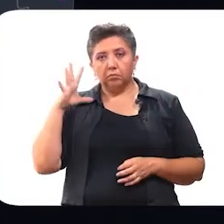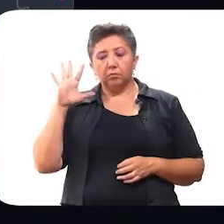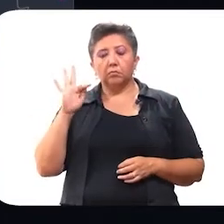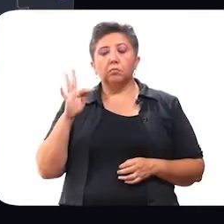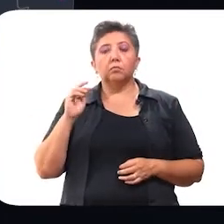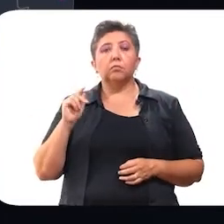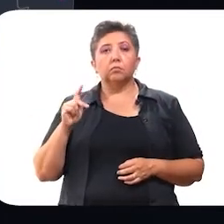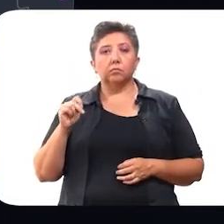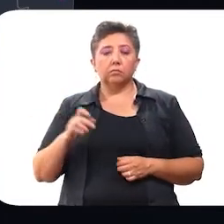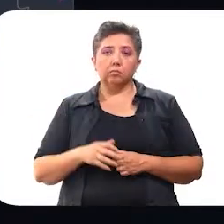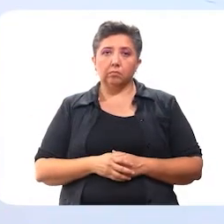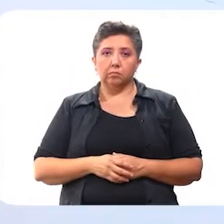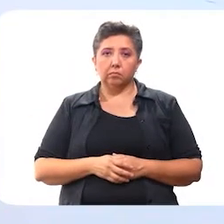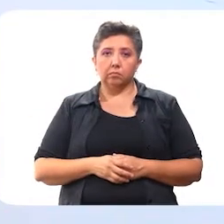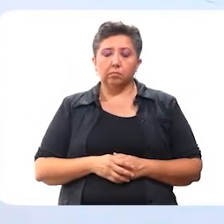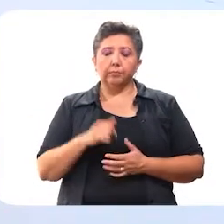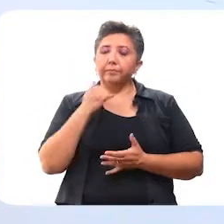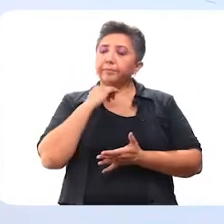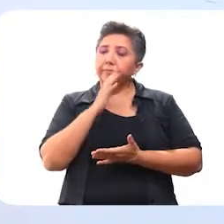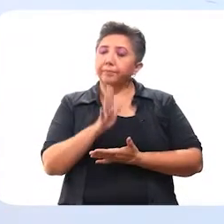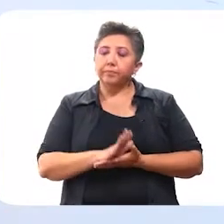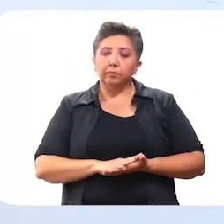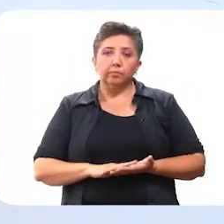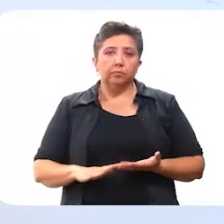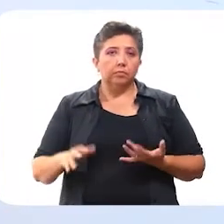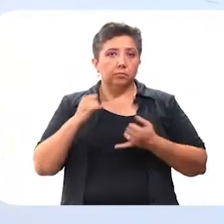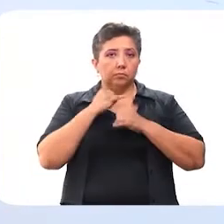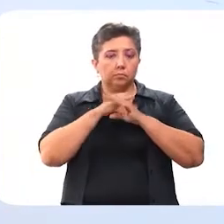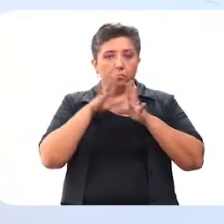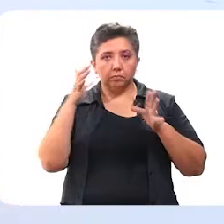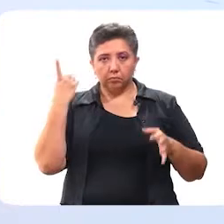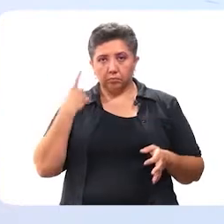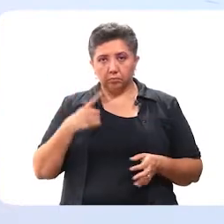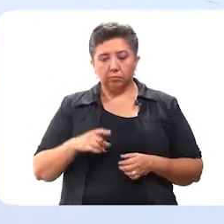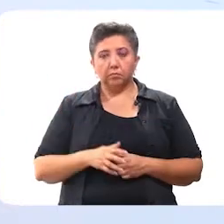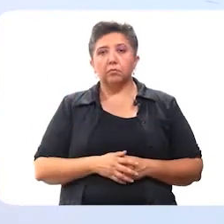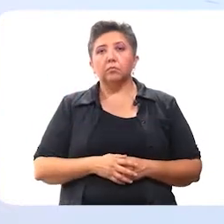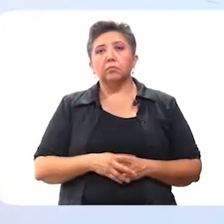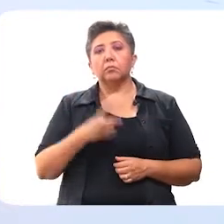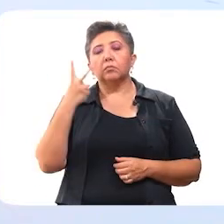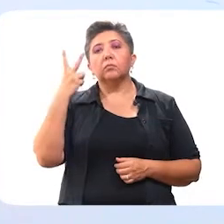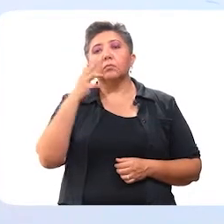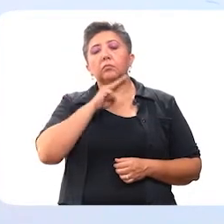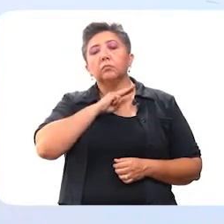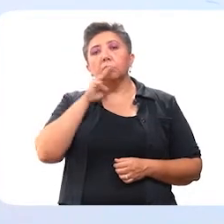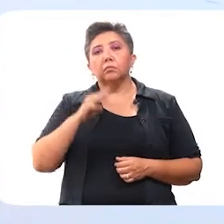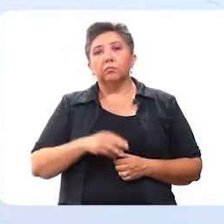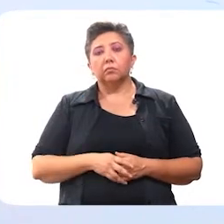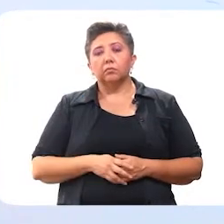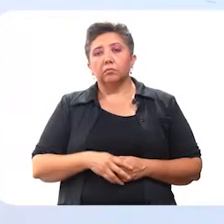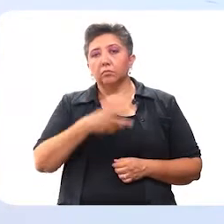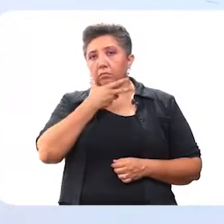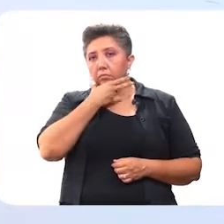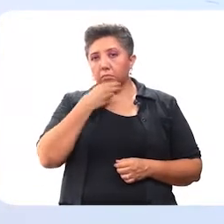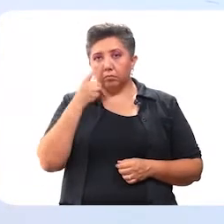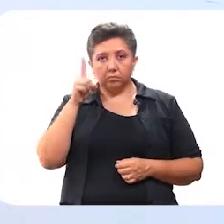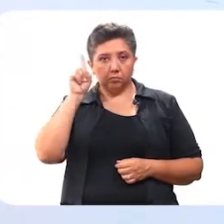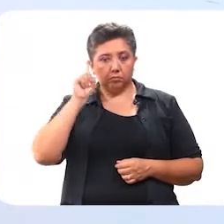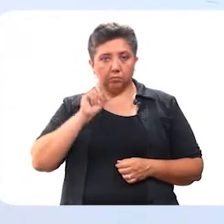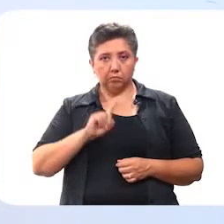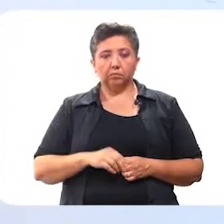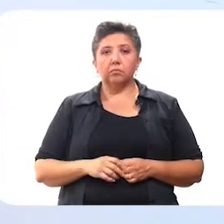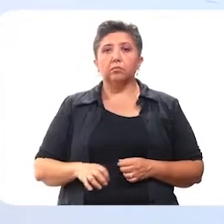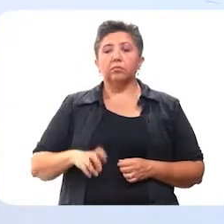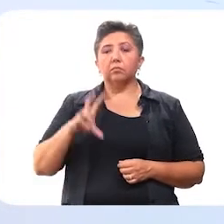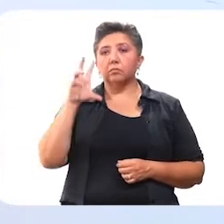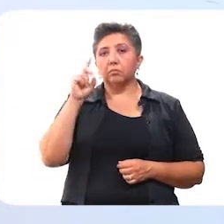16.740 en la zona poniente. Lamentablemente en este parte médico informamos de 2 fallecimientos, un hombre y una